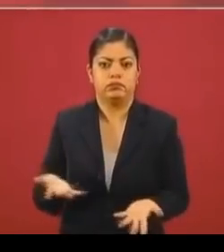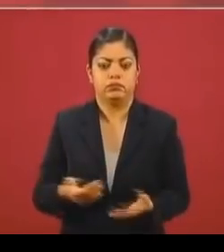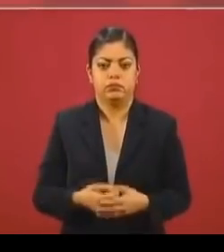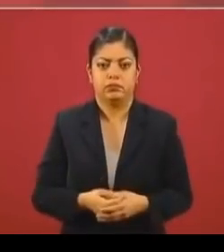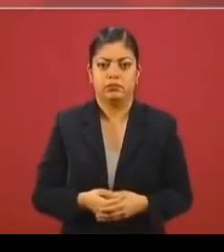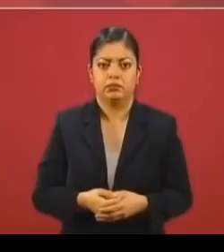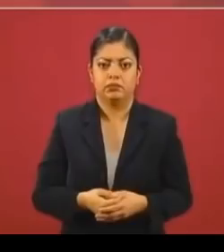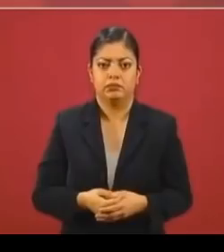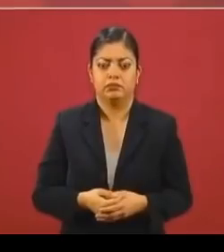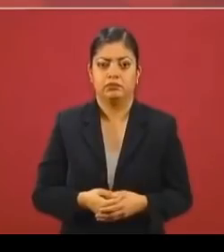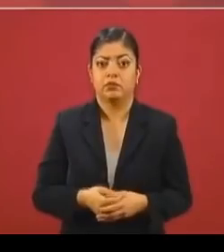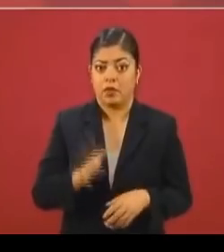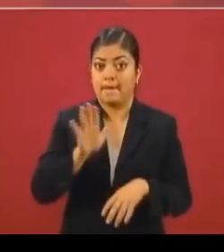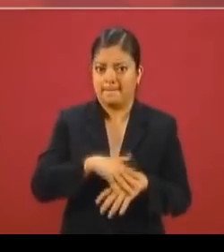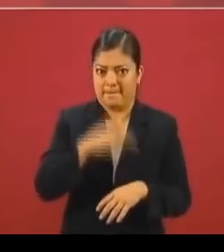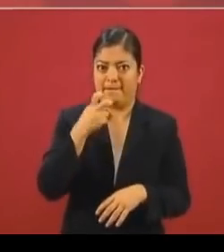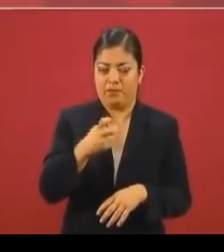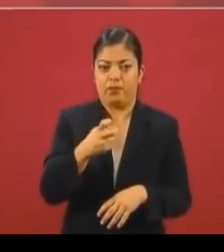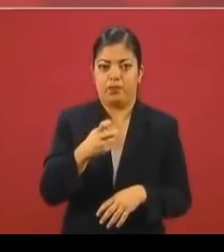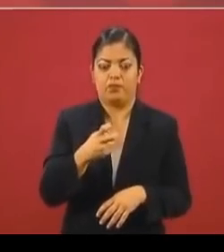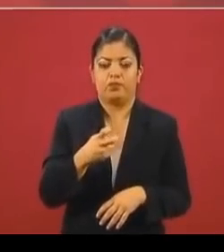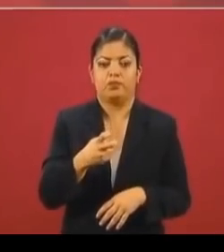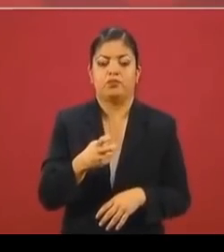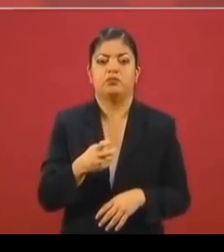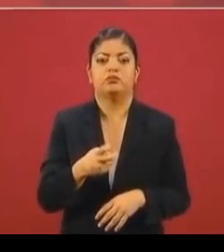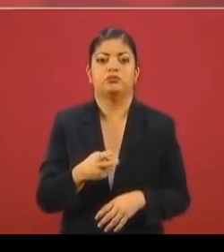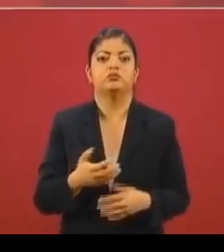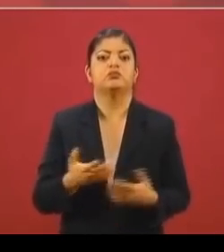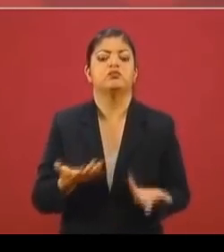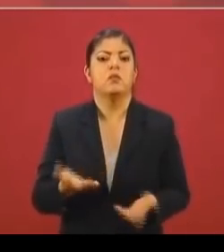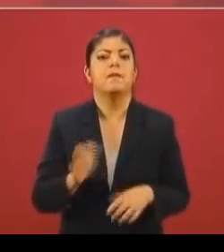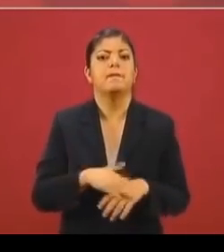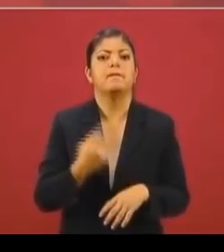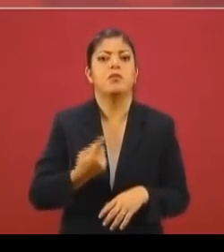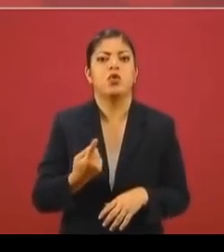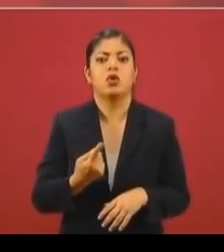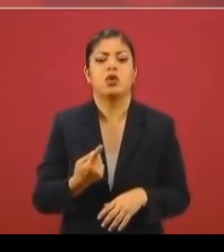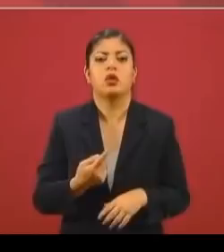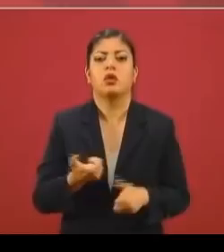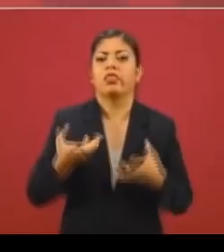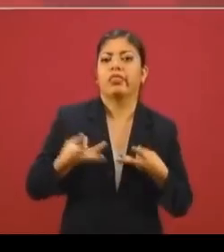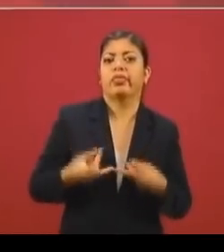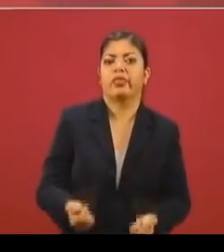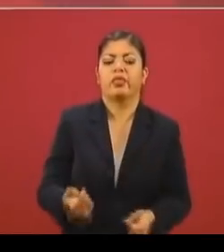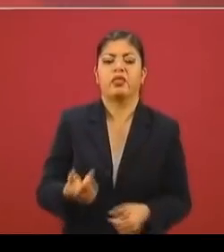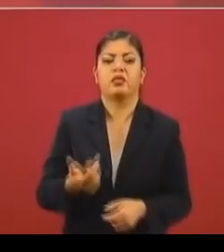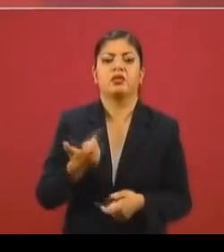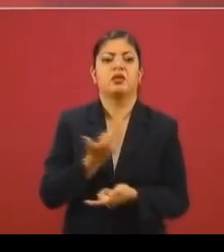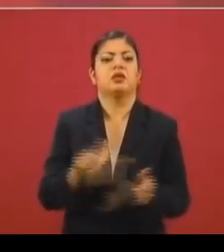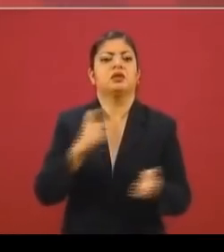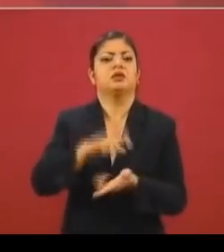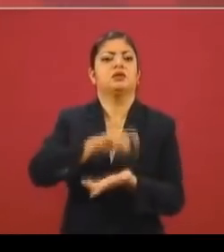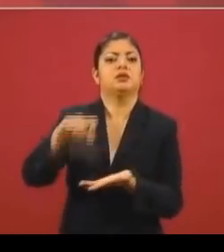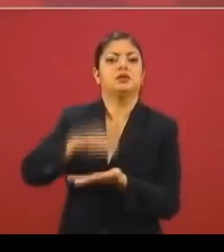Entonces, ¿por qué la ostentación? ¿Por qué el derroche?